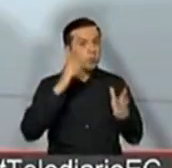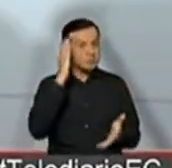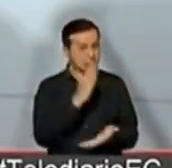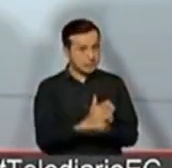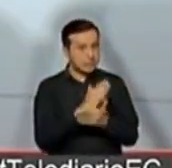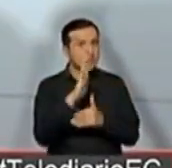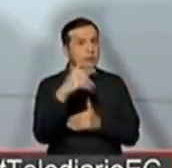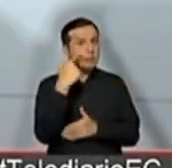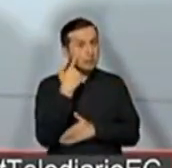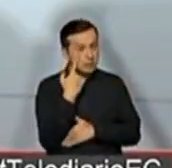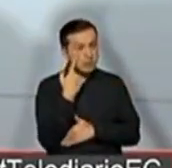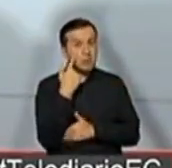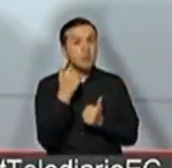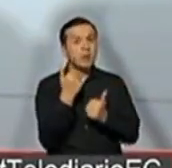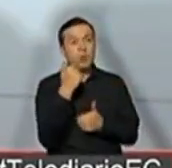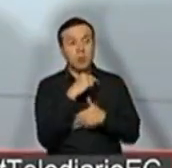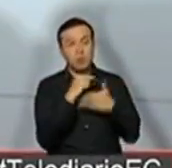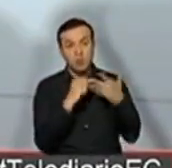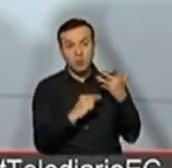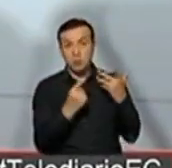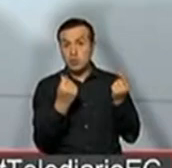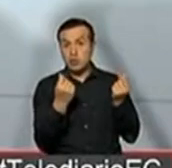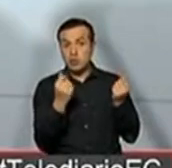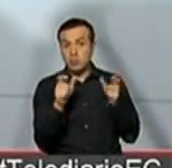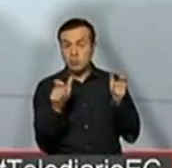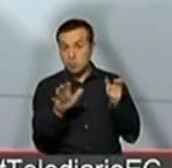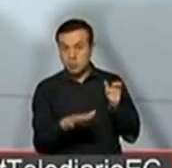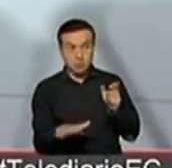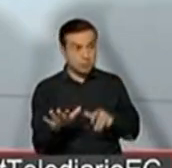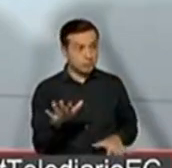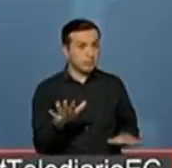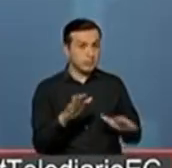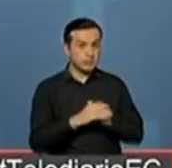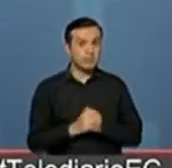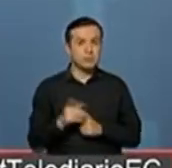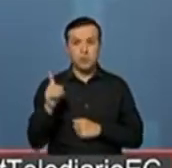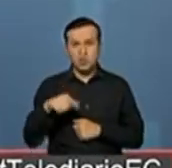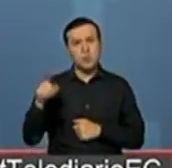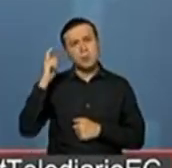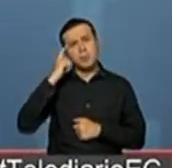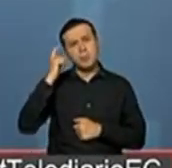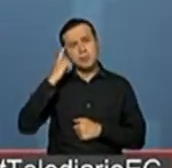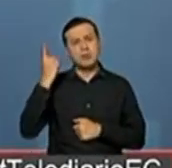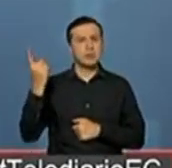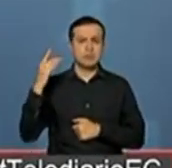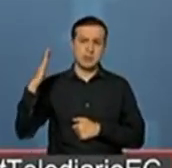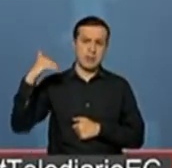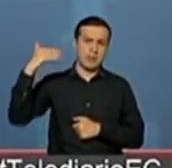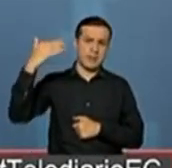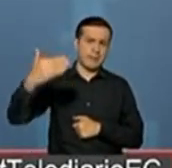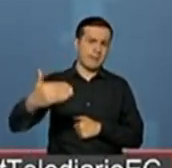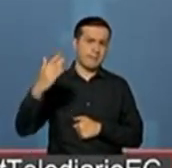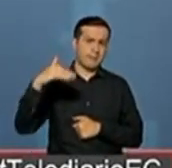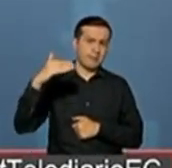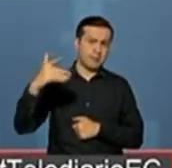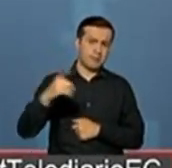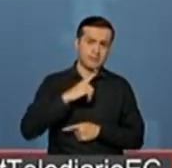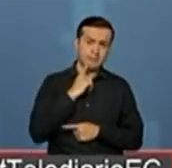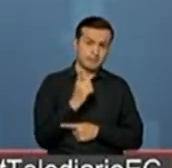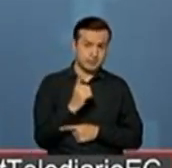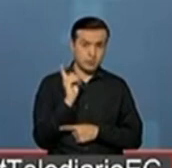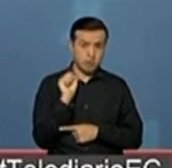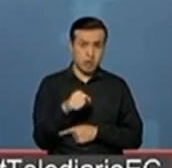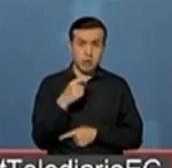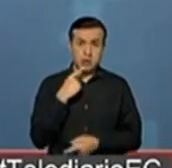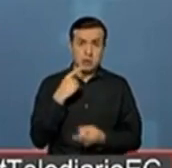luego veamos en golpearle al bolsillo del ciudadano. ¿Usted cree, pero, que en adelante se podrán llevar a cabo